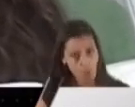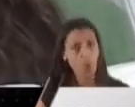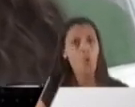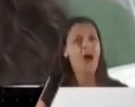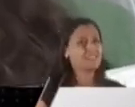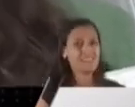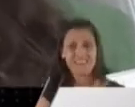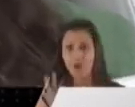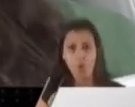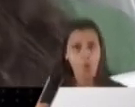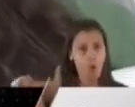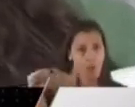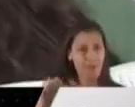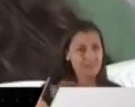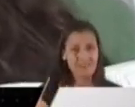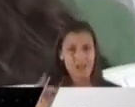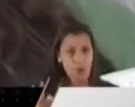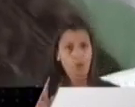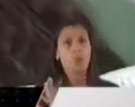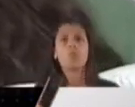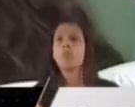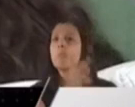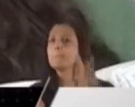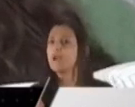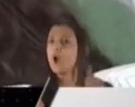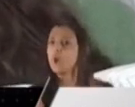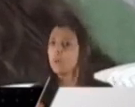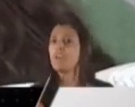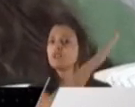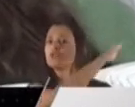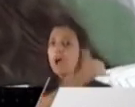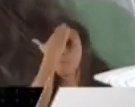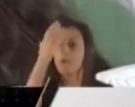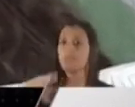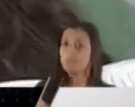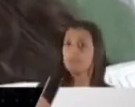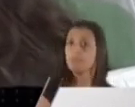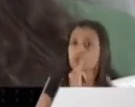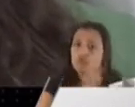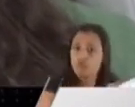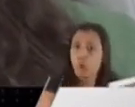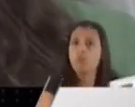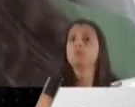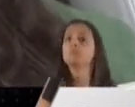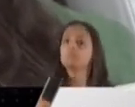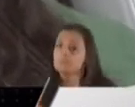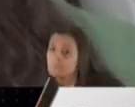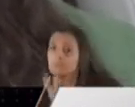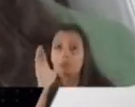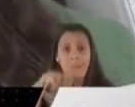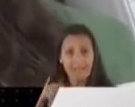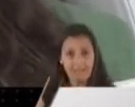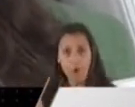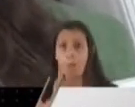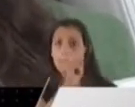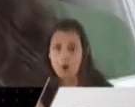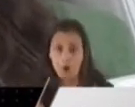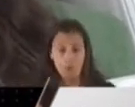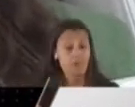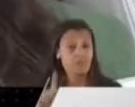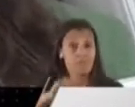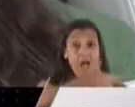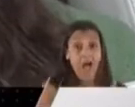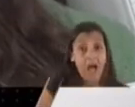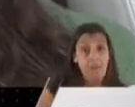proyectos contra la inseguridad y el narcotráfico eh lo que tenemos que decir es que se han brindado algunos detalles sobre los próximos